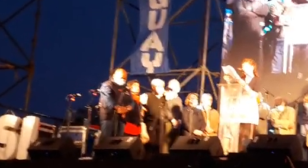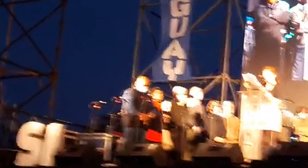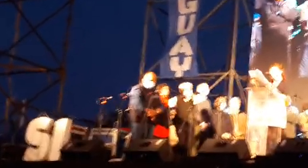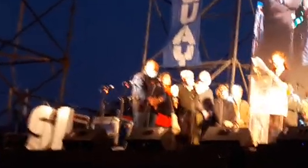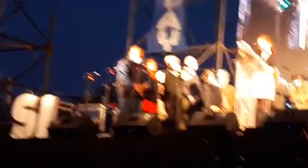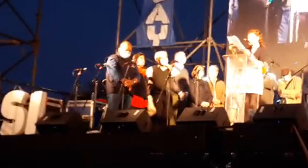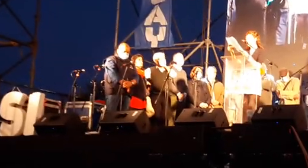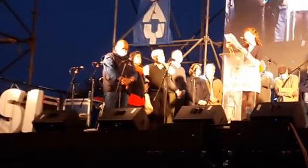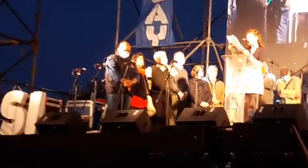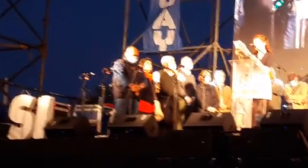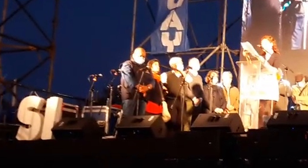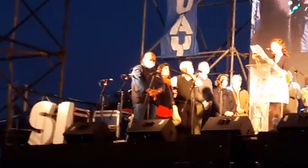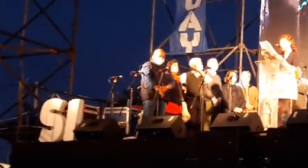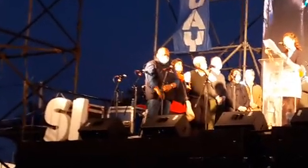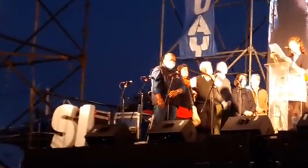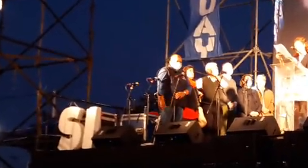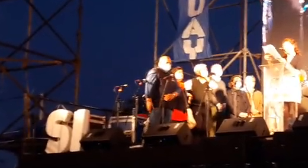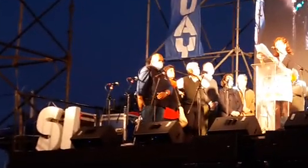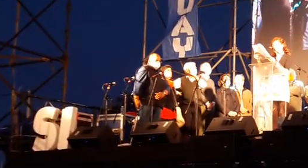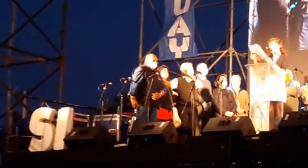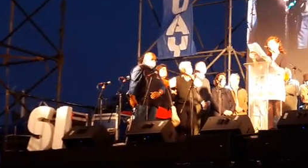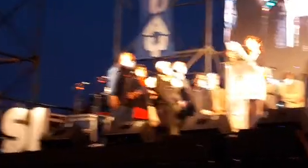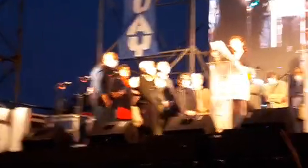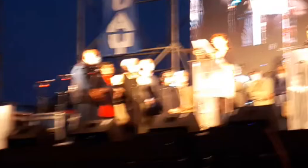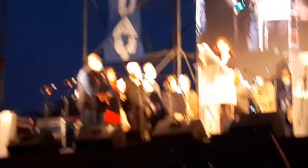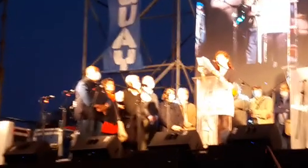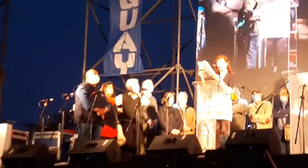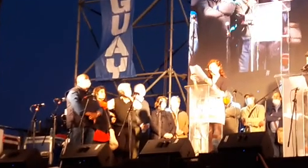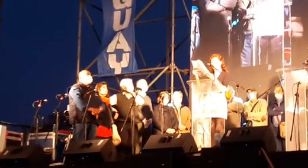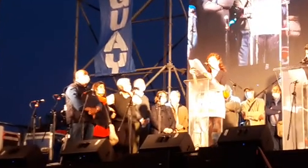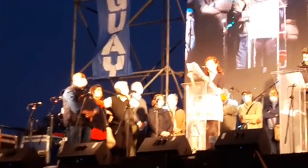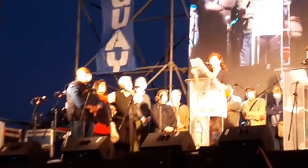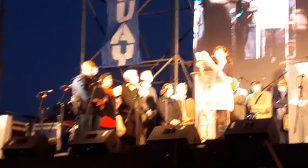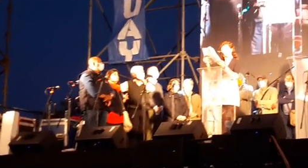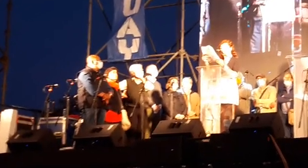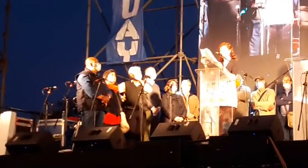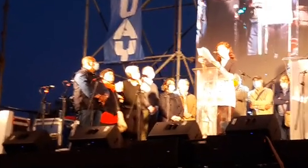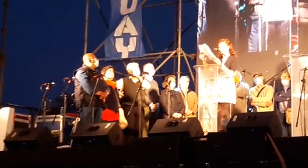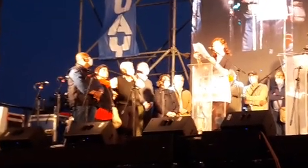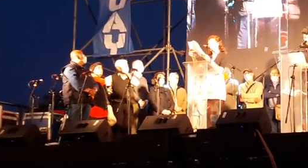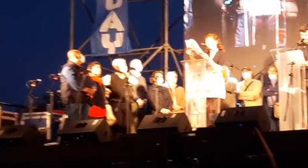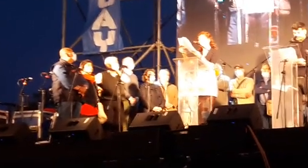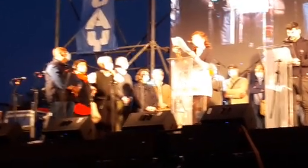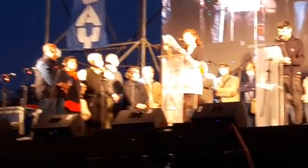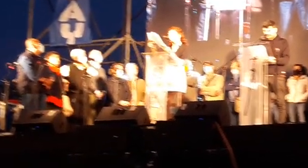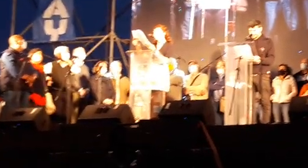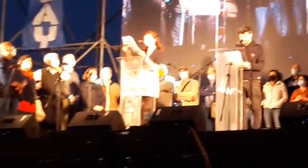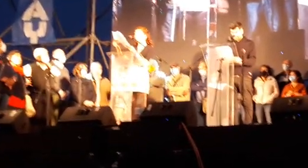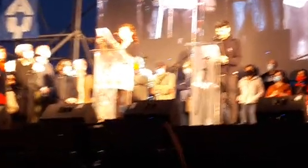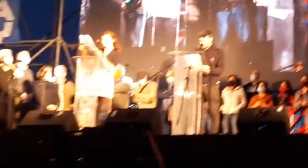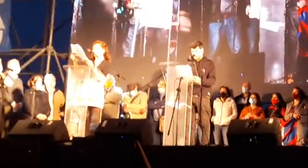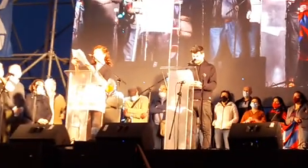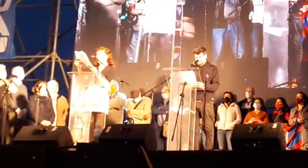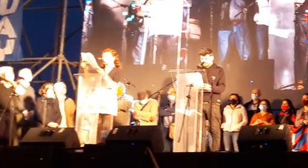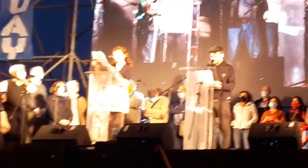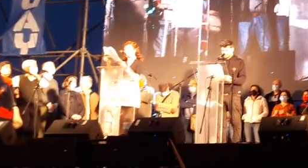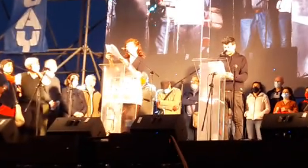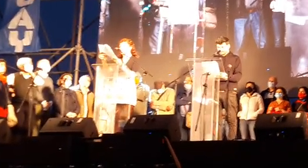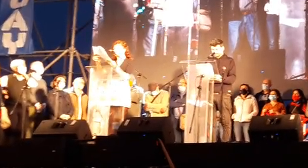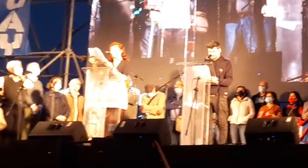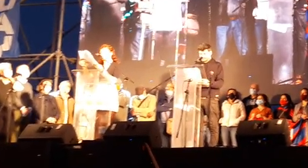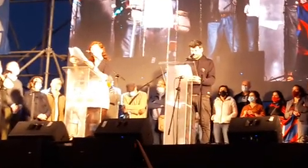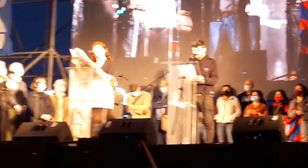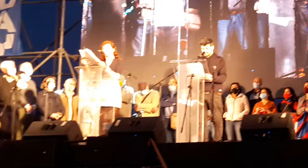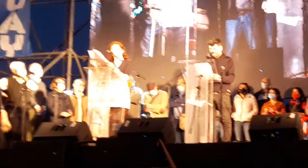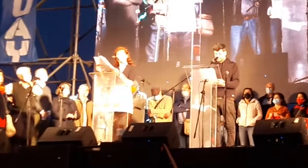hicieron? ¿Por qué no aplicaron la LUC en marzo cuando resolvieron que las y los uruguayos subsidiáramos a los llamados Malla Oro, a los